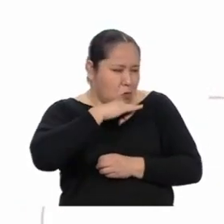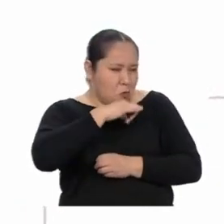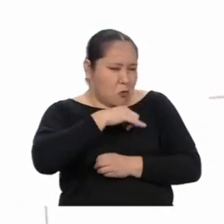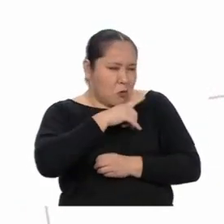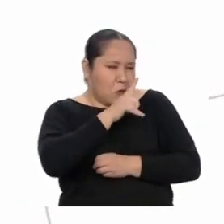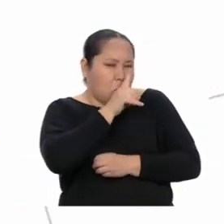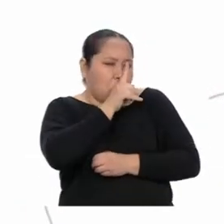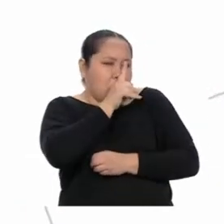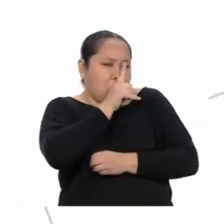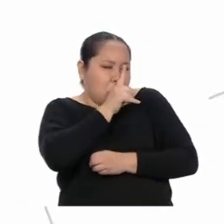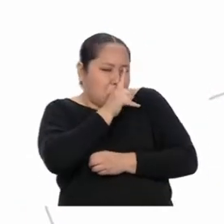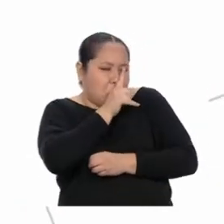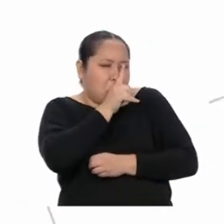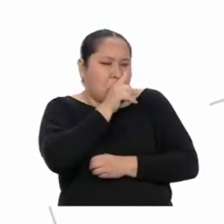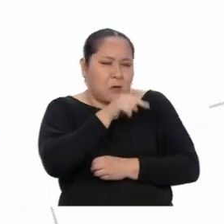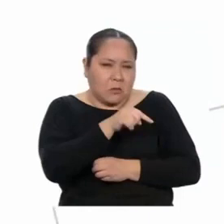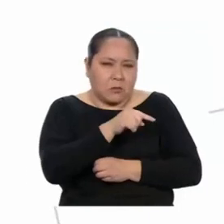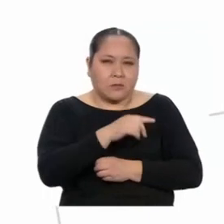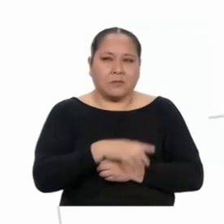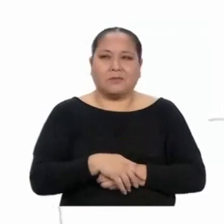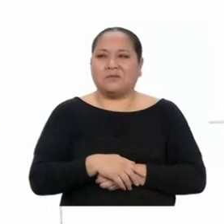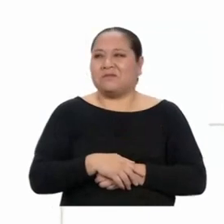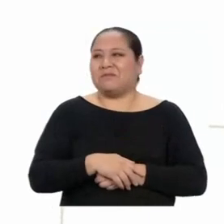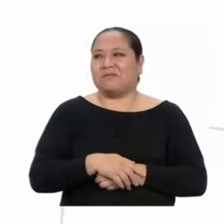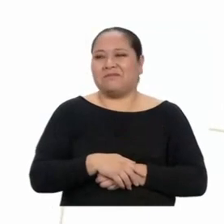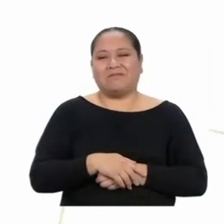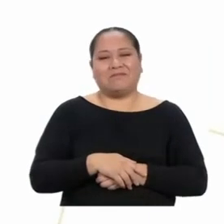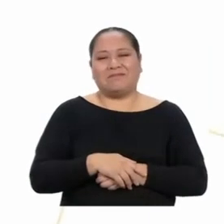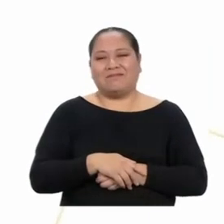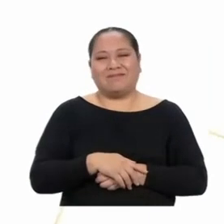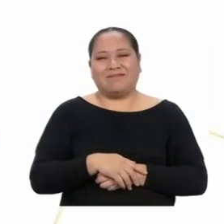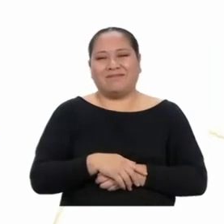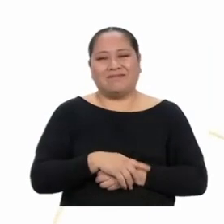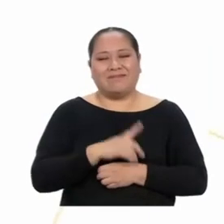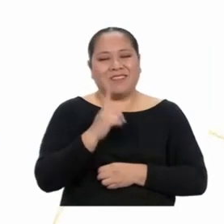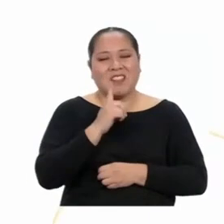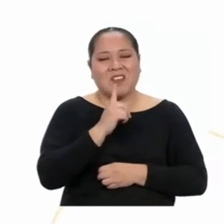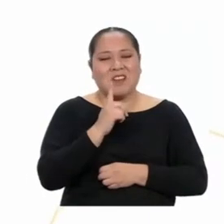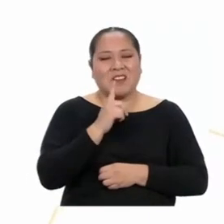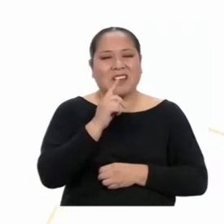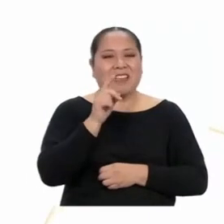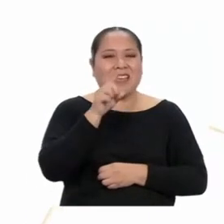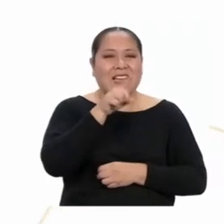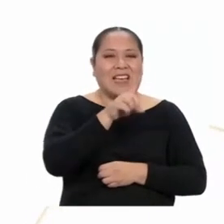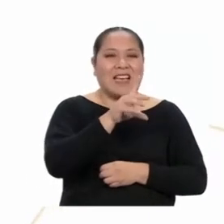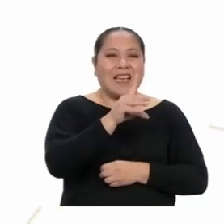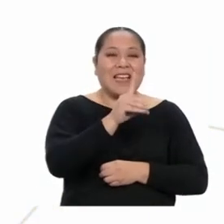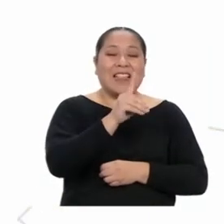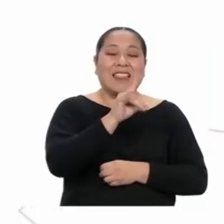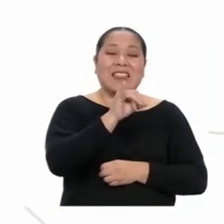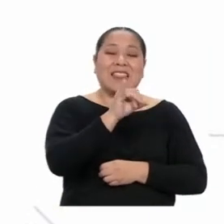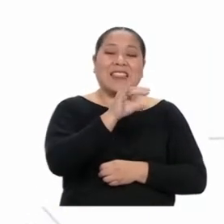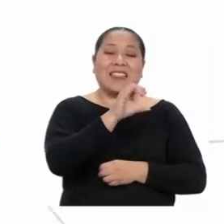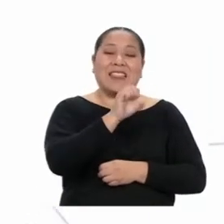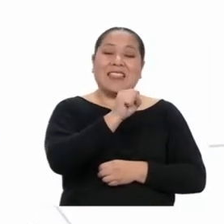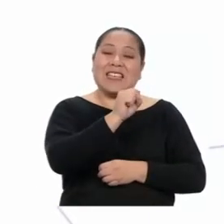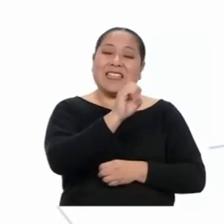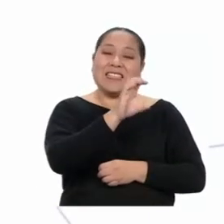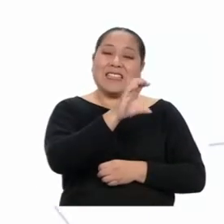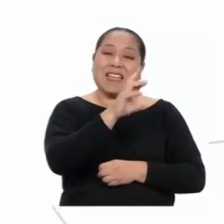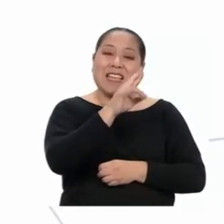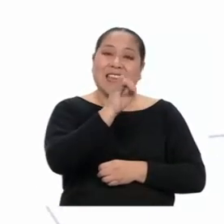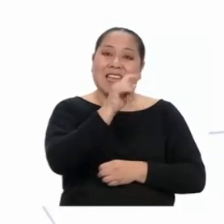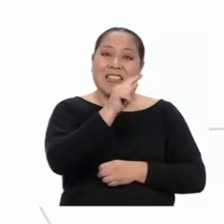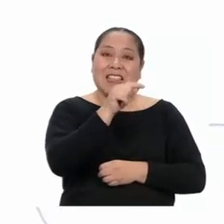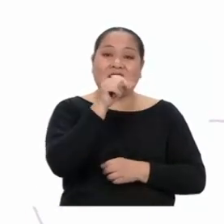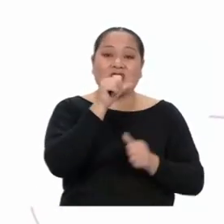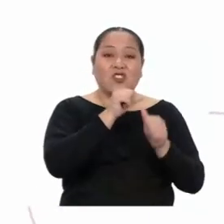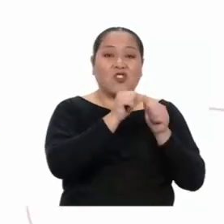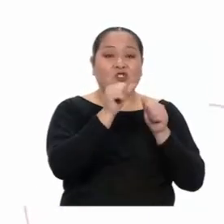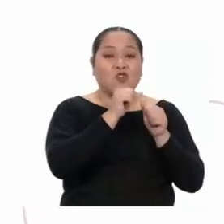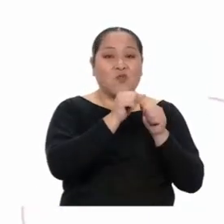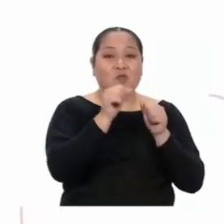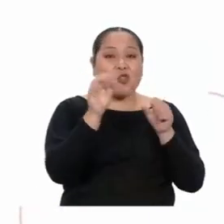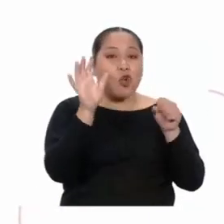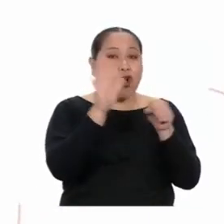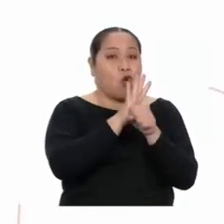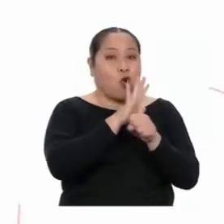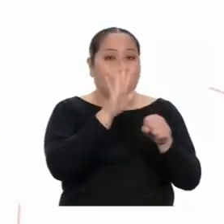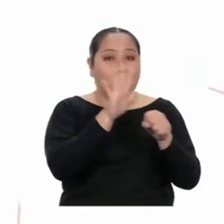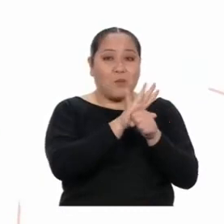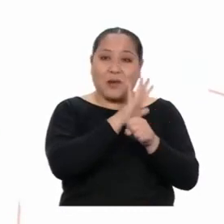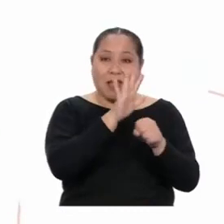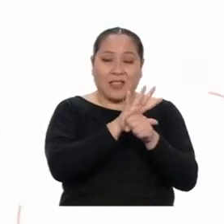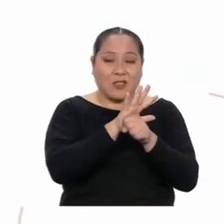muy discretos. En realidad, les decimos variables discretas a aquellas que no pueden tomar